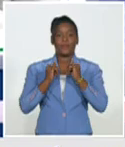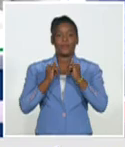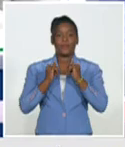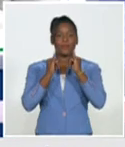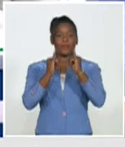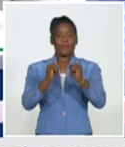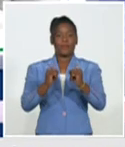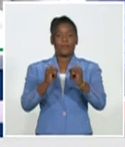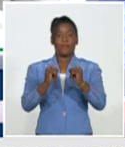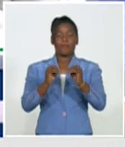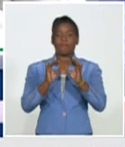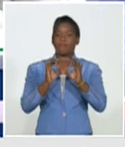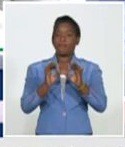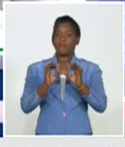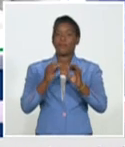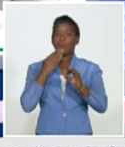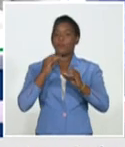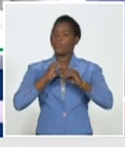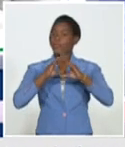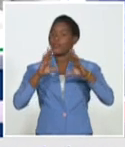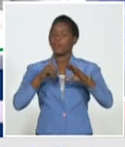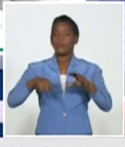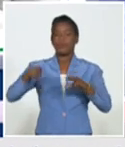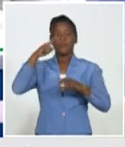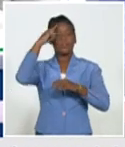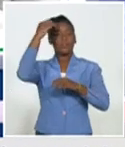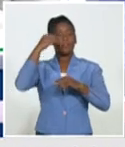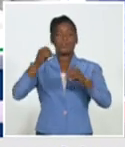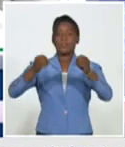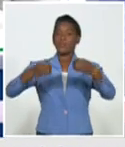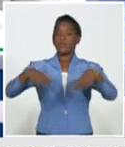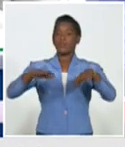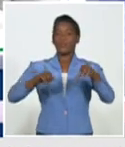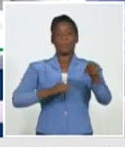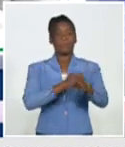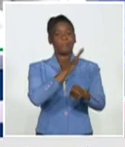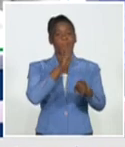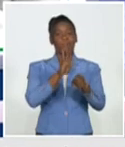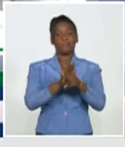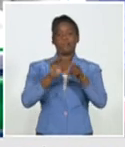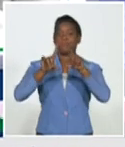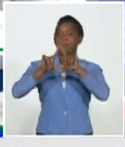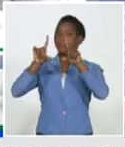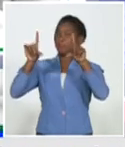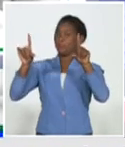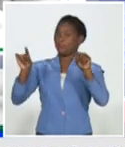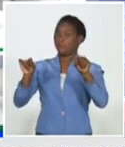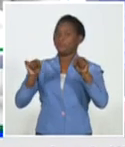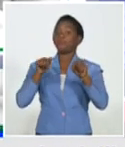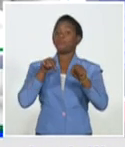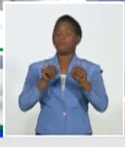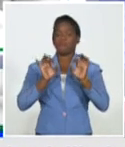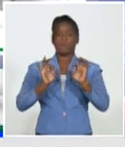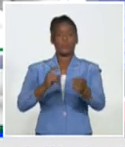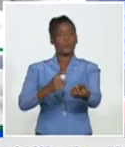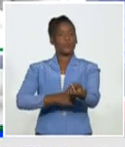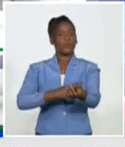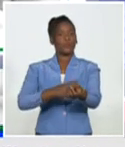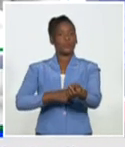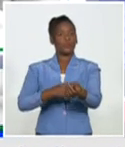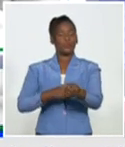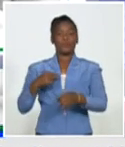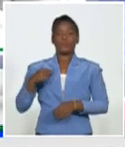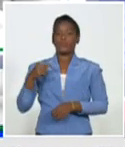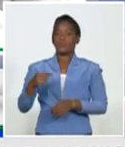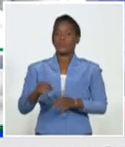De prensa para conocer la actualización epidemiológica de nuestro país. Ya como es habitual, siempre nos